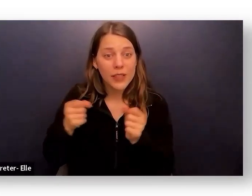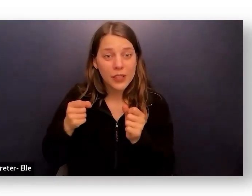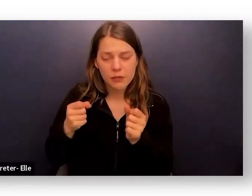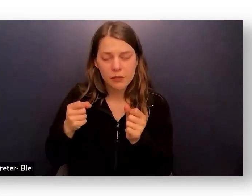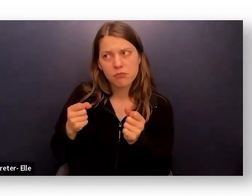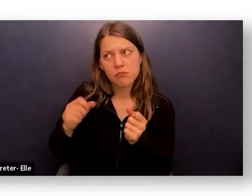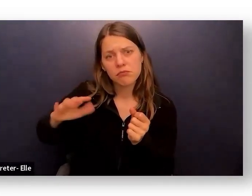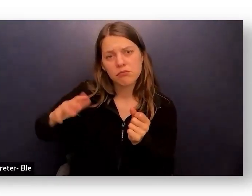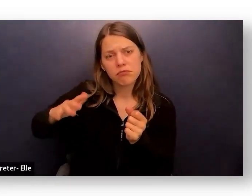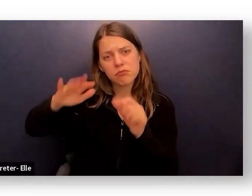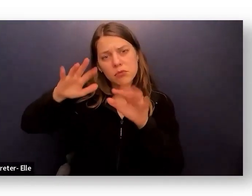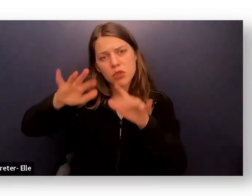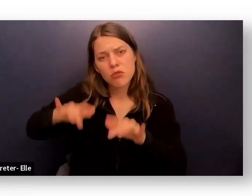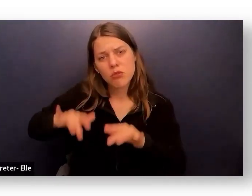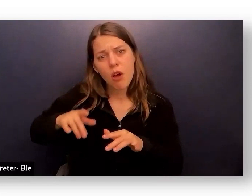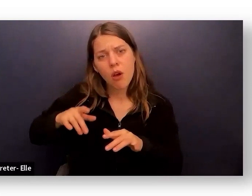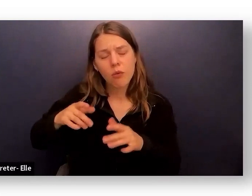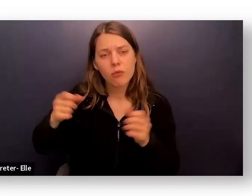hay mucha lluvia,